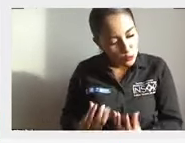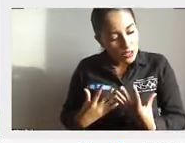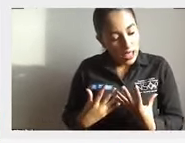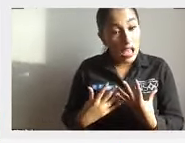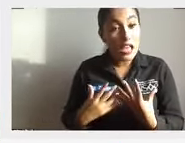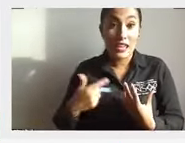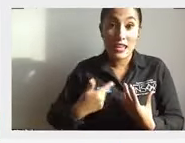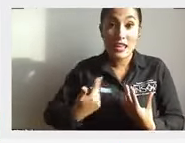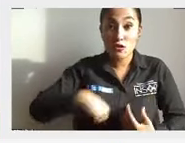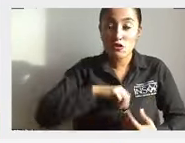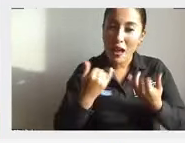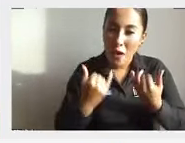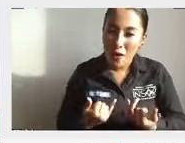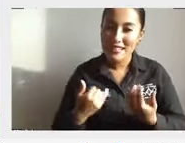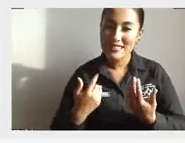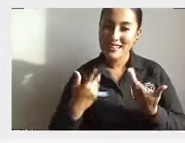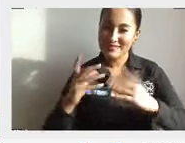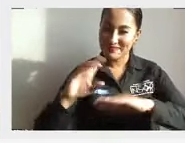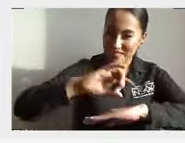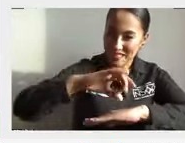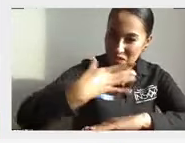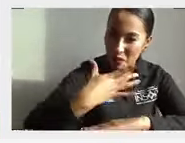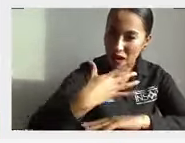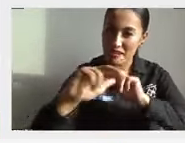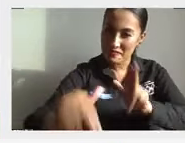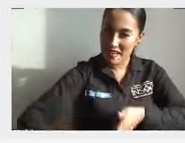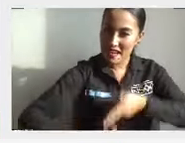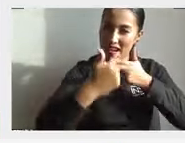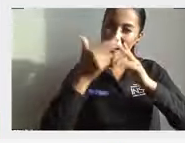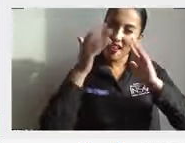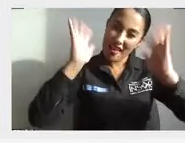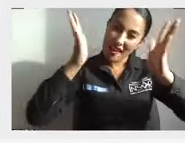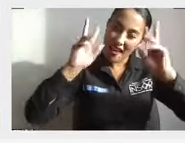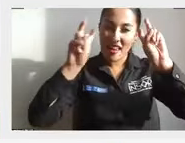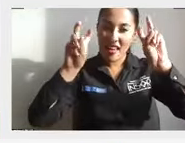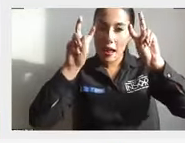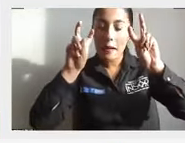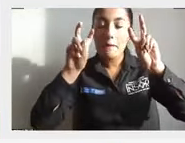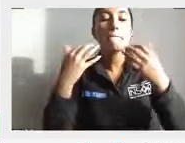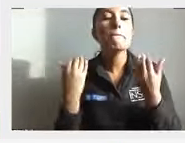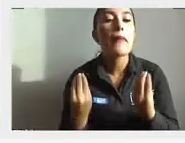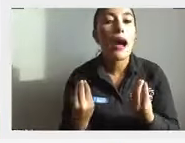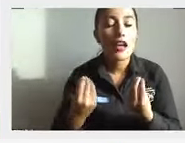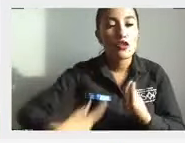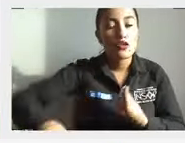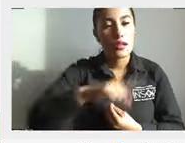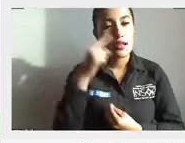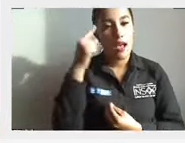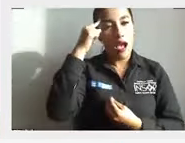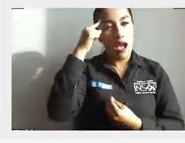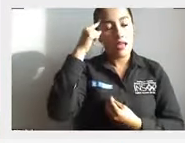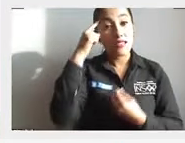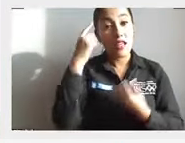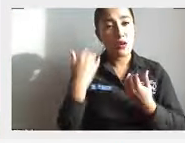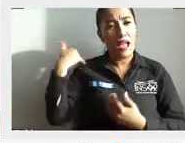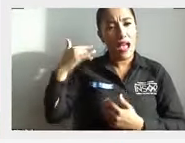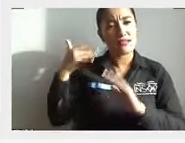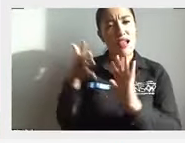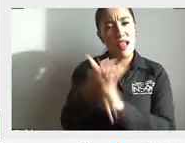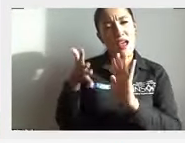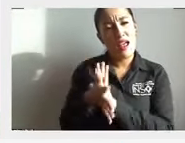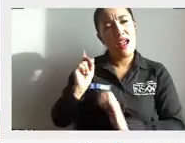estas tertulias a las que los invitamos también, de rescatar mucho, es el valor de todo esto que hemos venido hablando